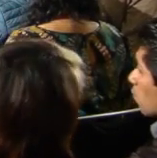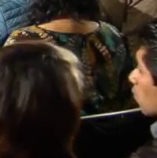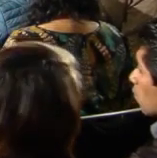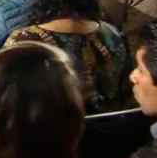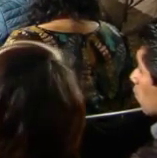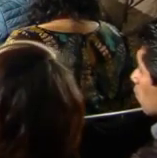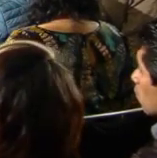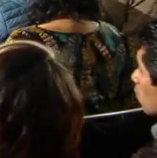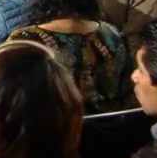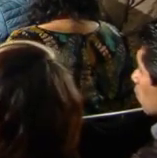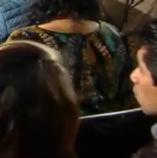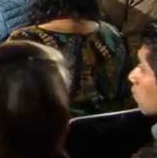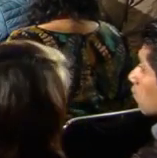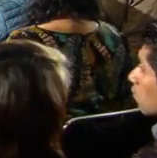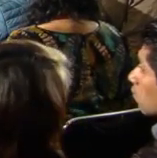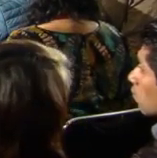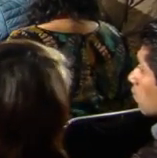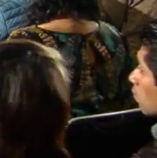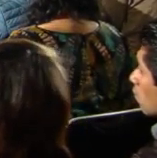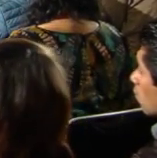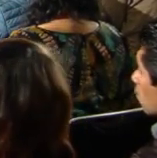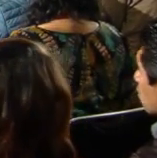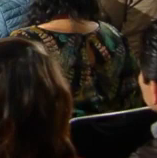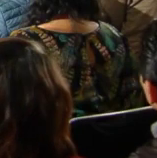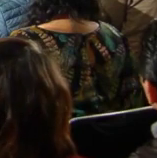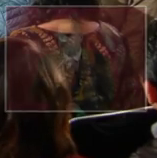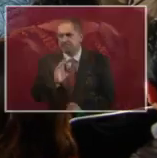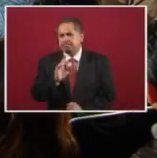no creo que sea el abogado.